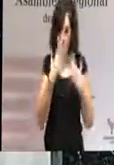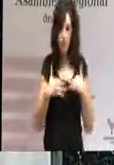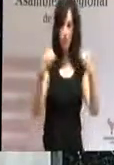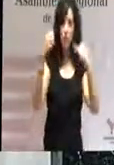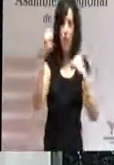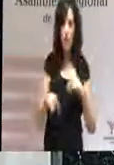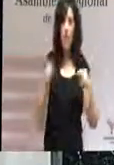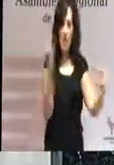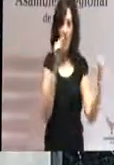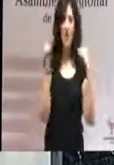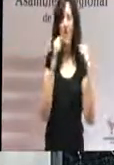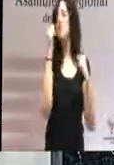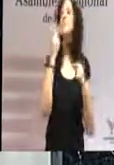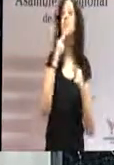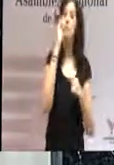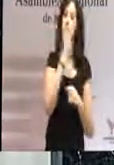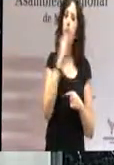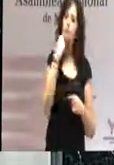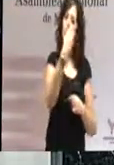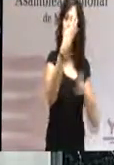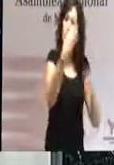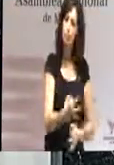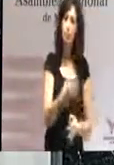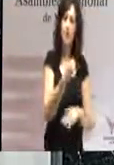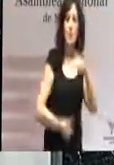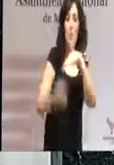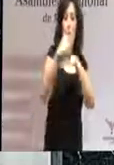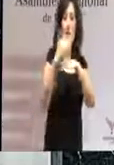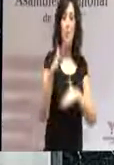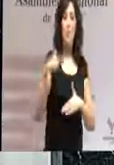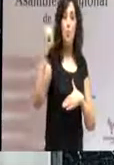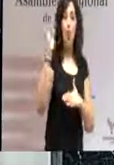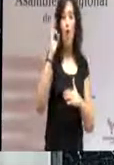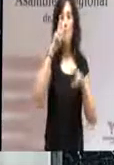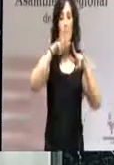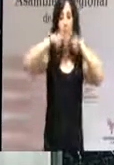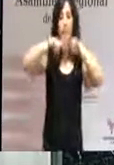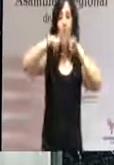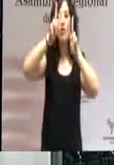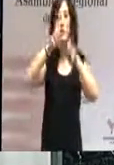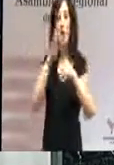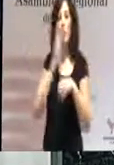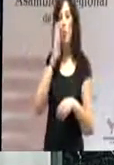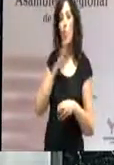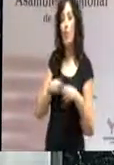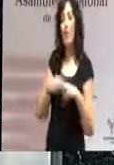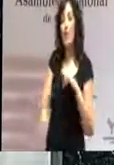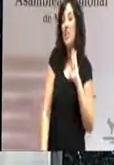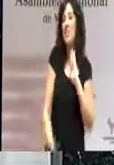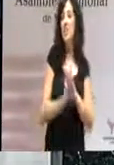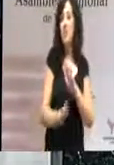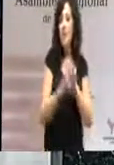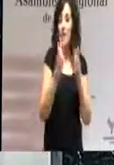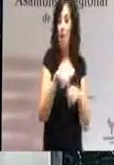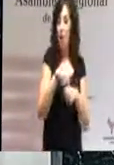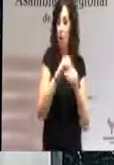este debate de la región que ningún alto cargo imputado o investigado por corrupción política va a permanecer en su